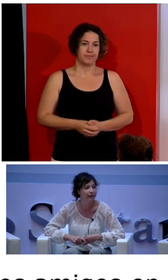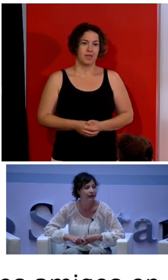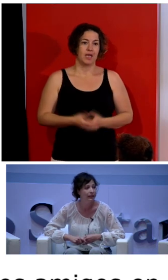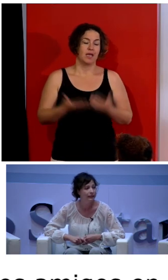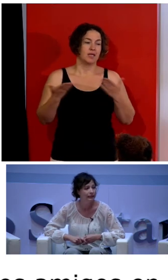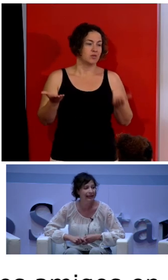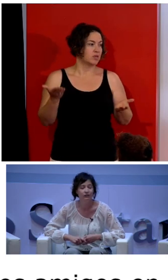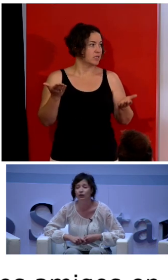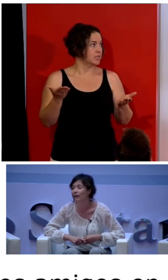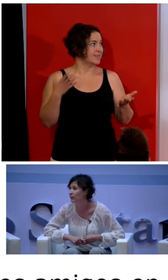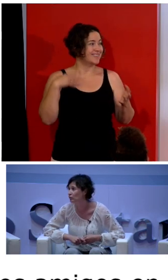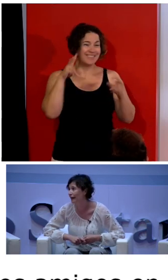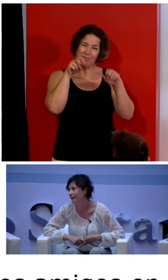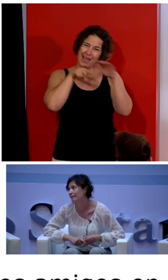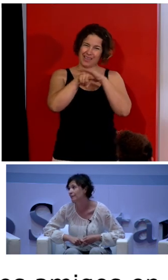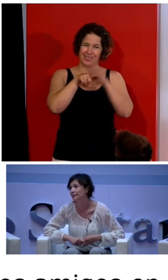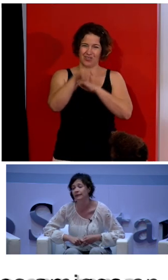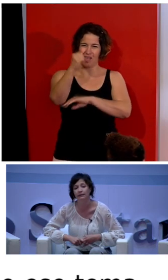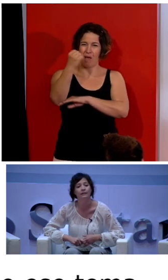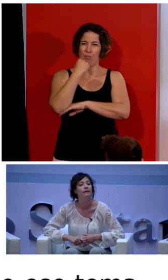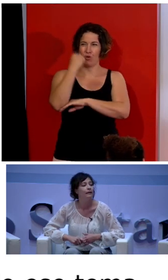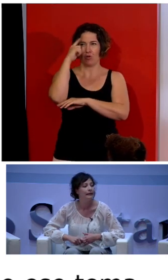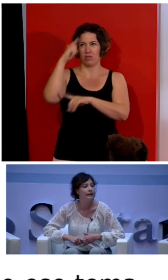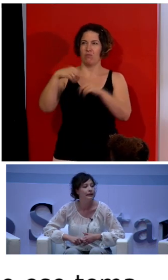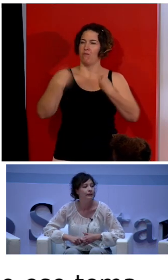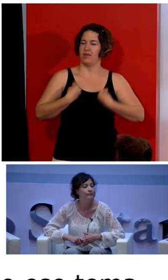tema de la gestión de apoyos para la vida independiente,